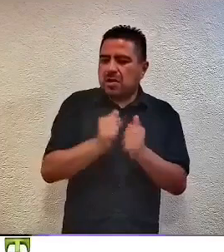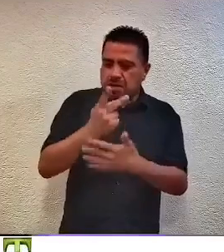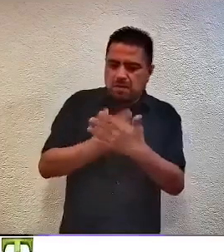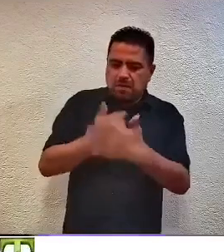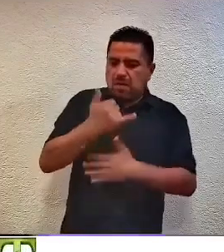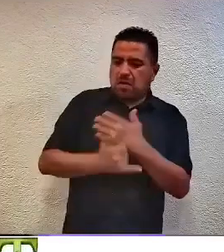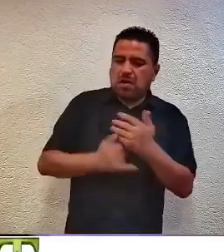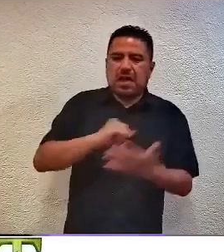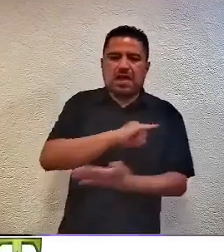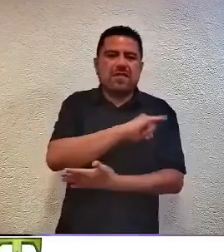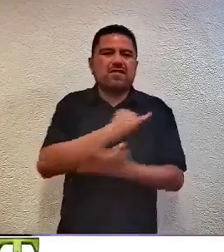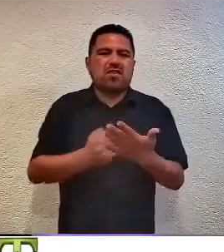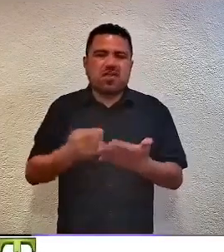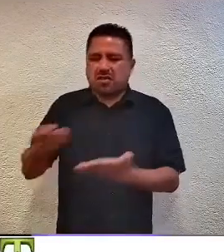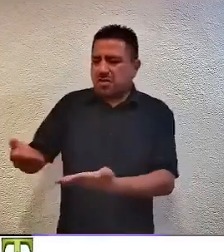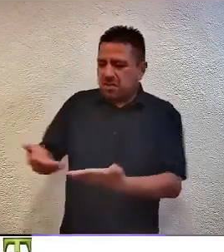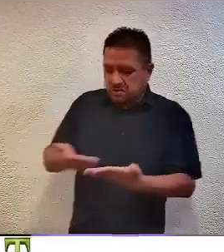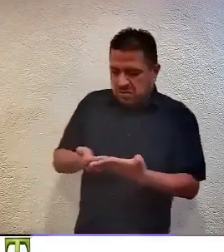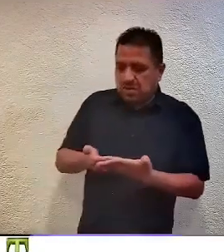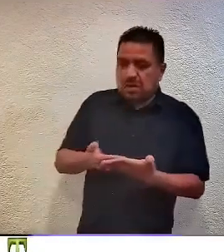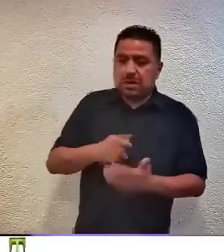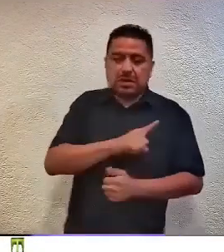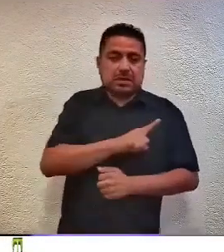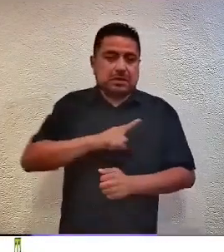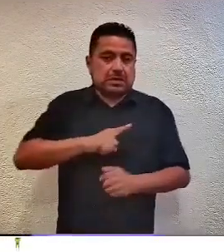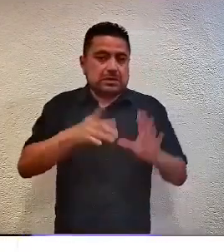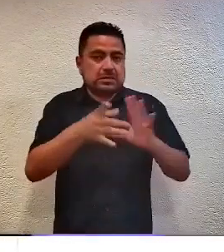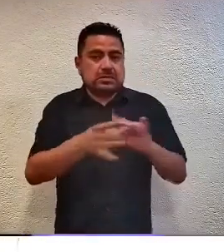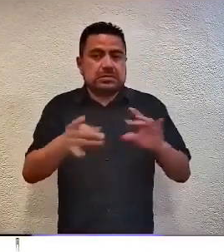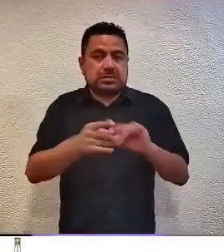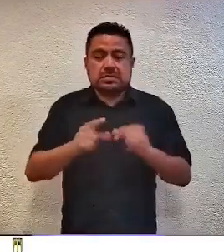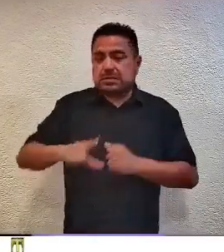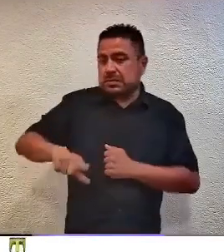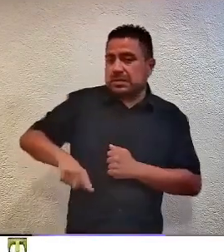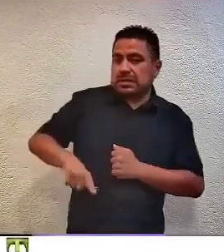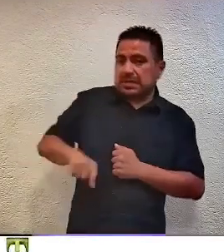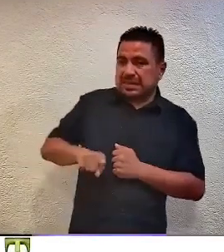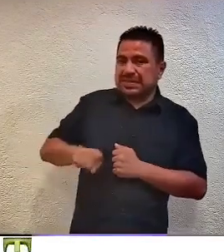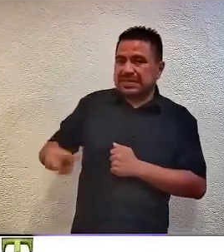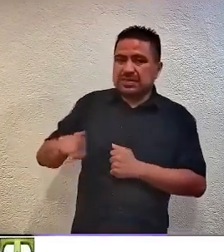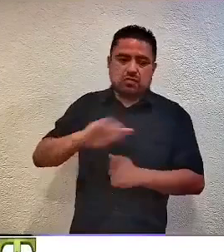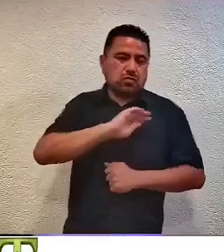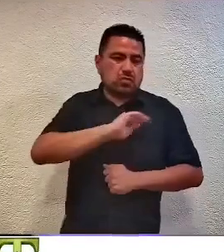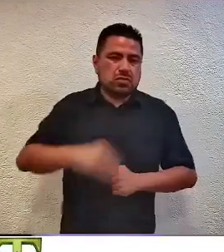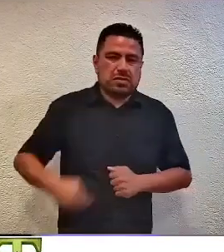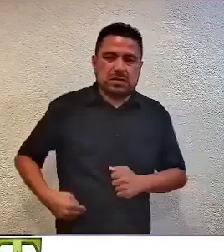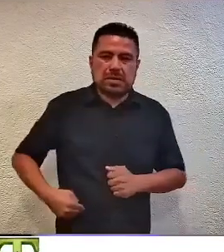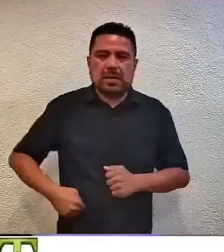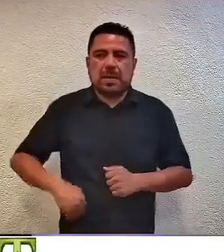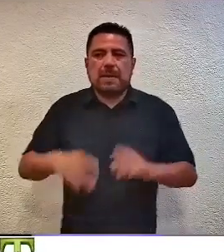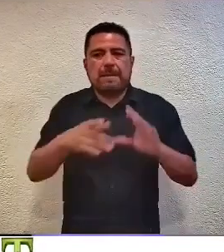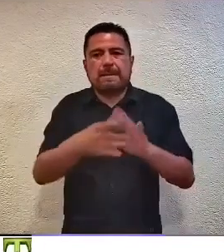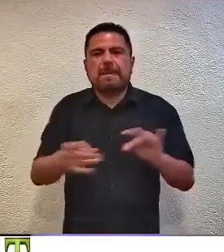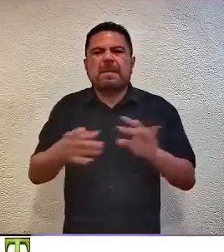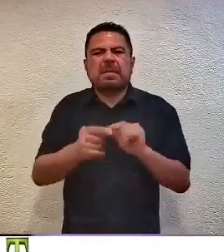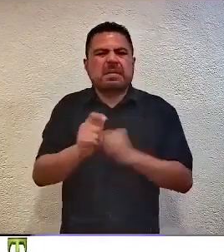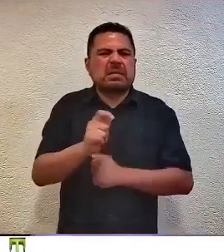de los informes rendidos. Debo señalar también que la autoridad, el ayuntamiento, señala